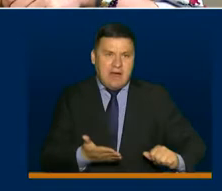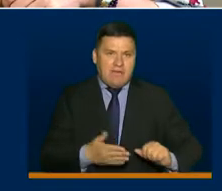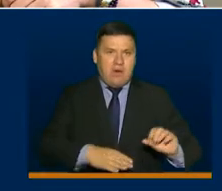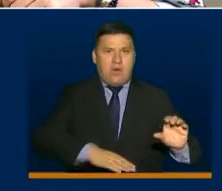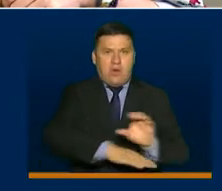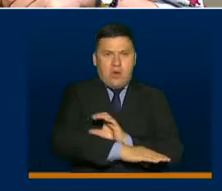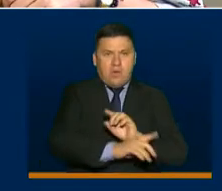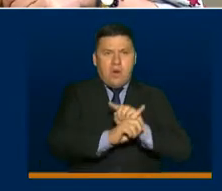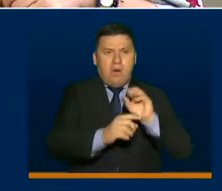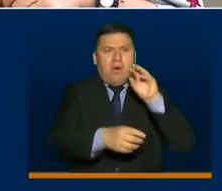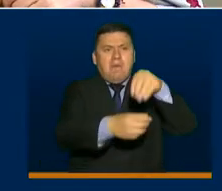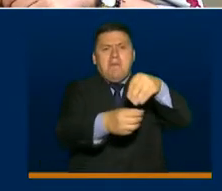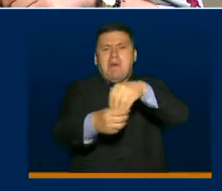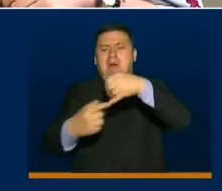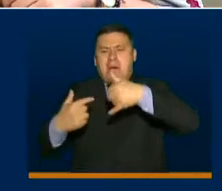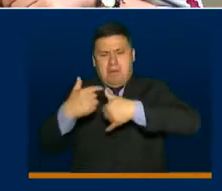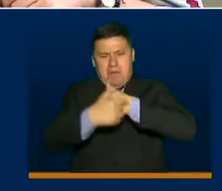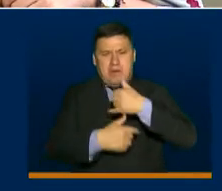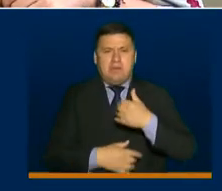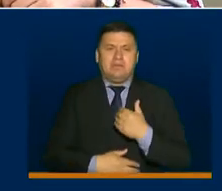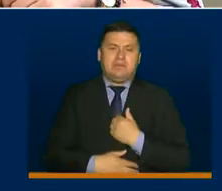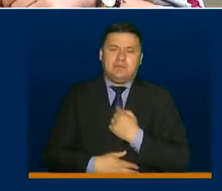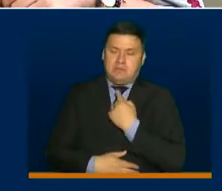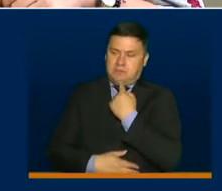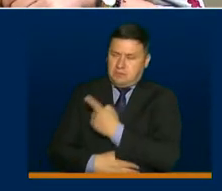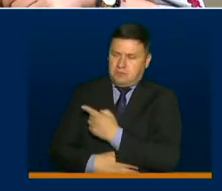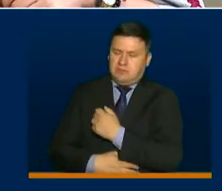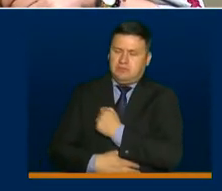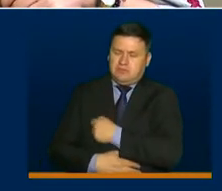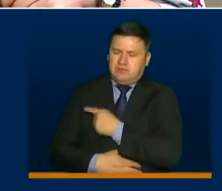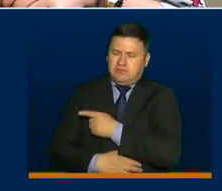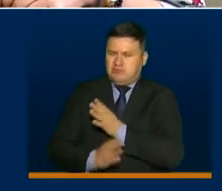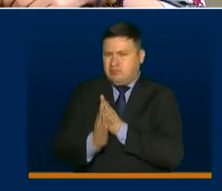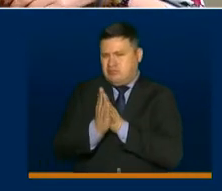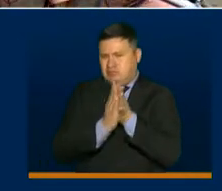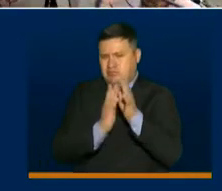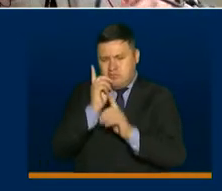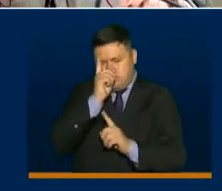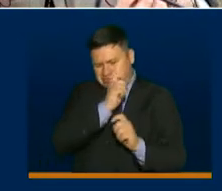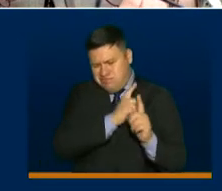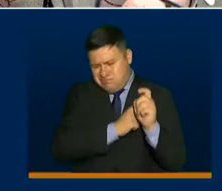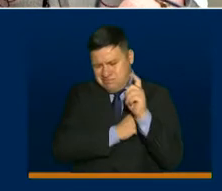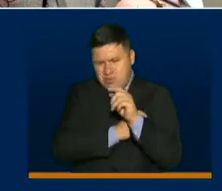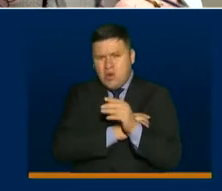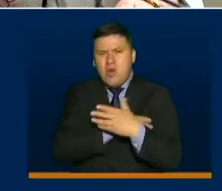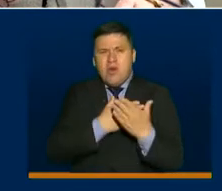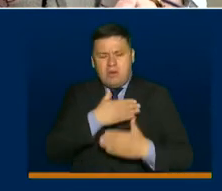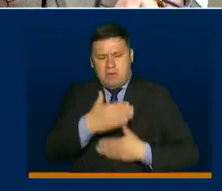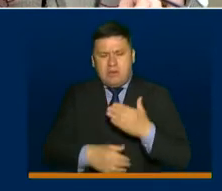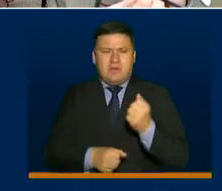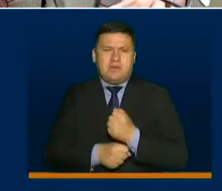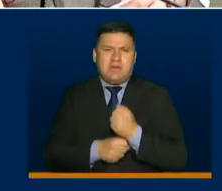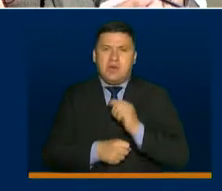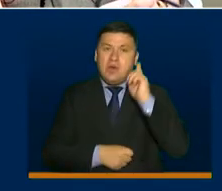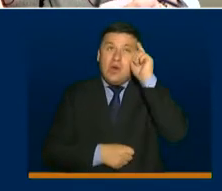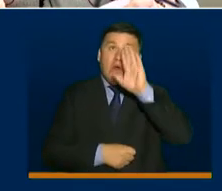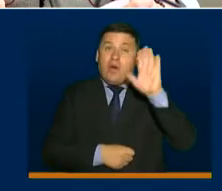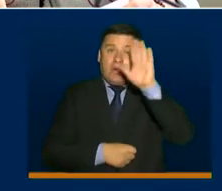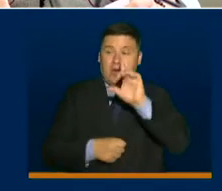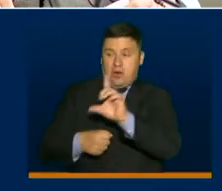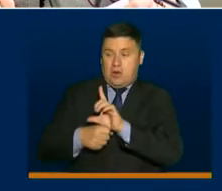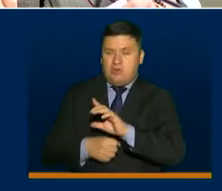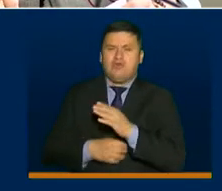a distintos lugares del territorio. Así que yo le voy a pedir que hagamos primero ese análisis de cómo ha sido el trabajo con los gobiernos